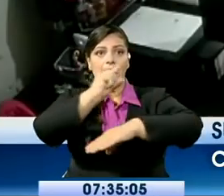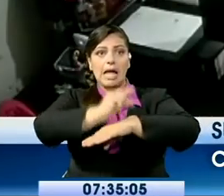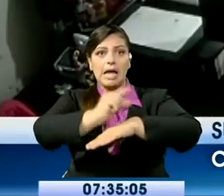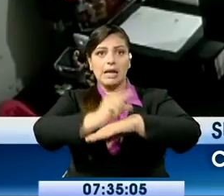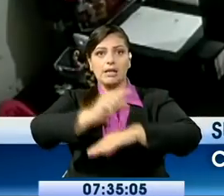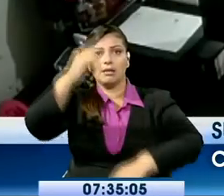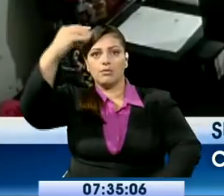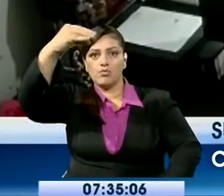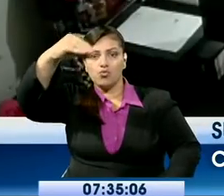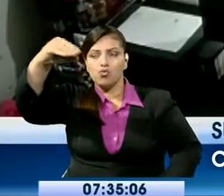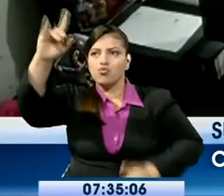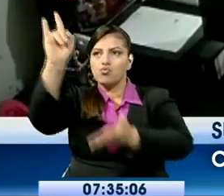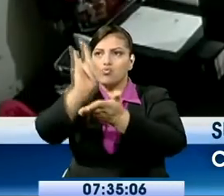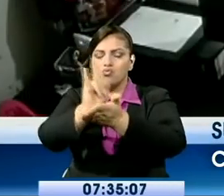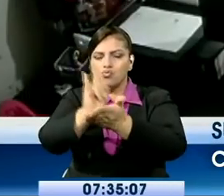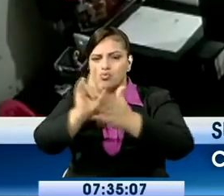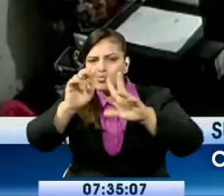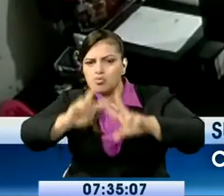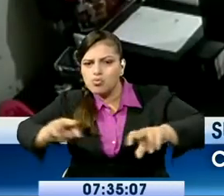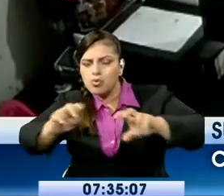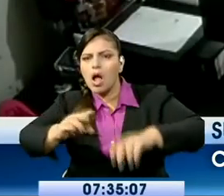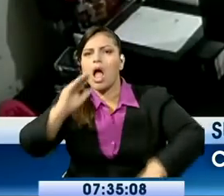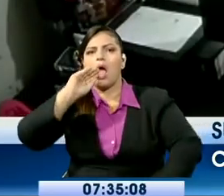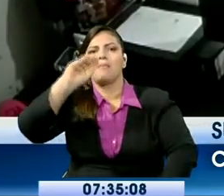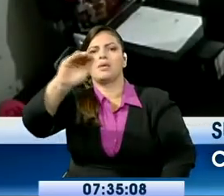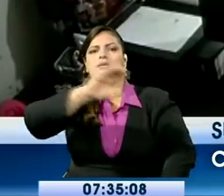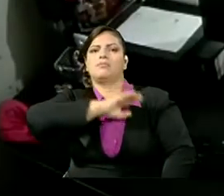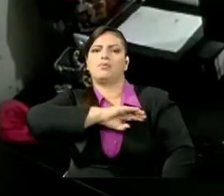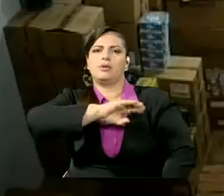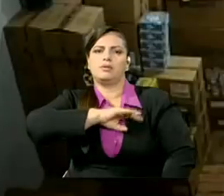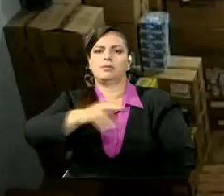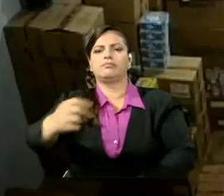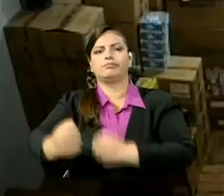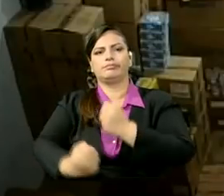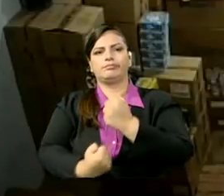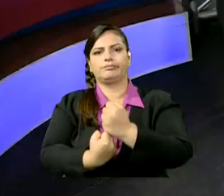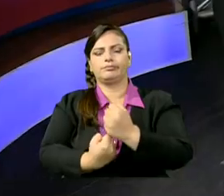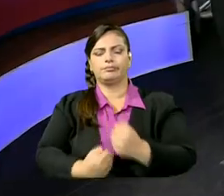Desde la provincia de Santa Elena, informó Darwin Villao.